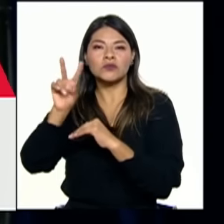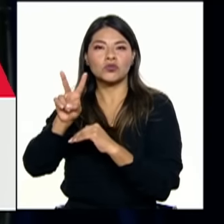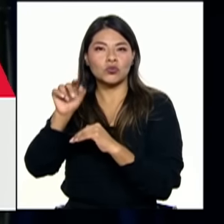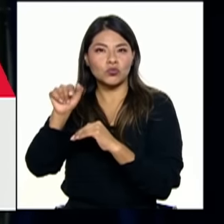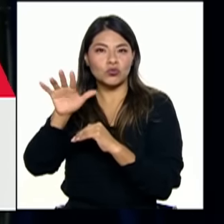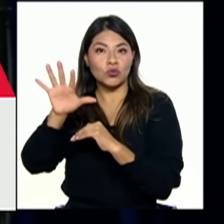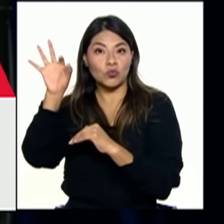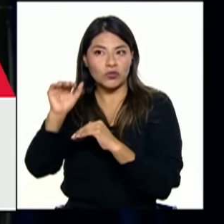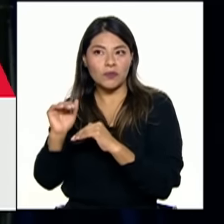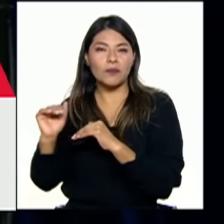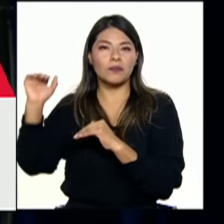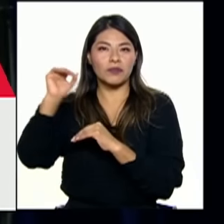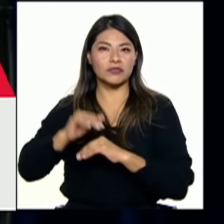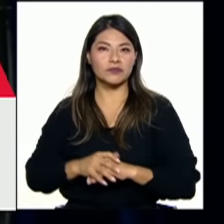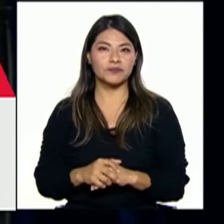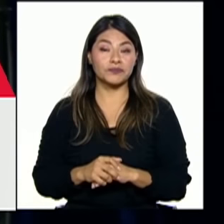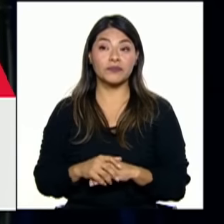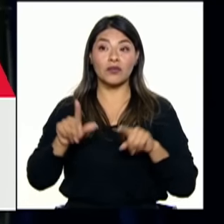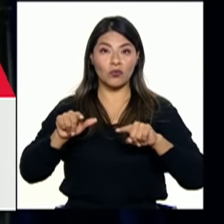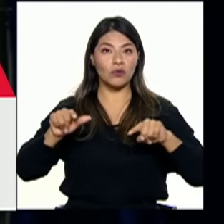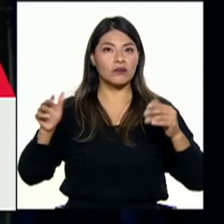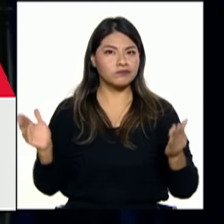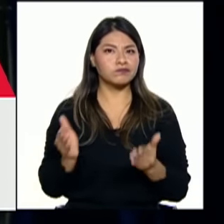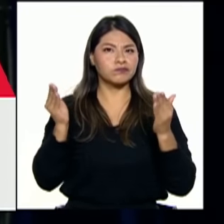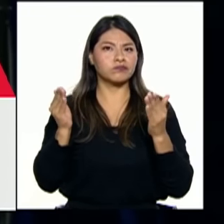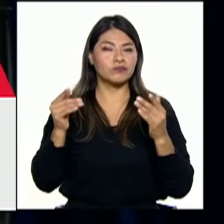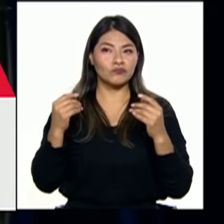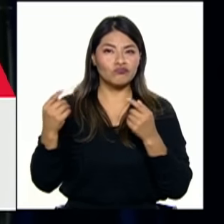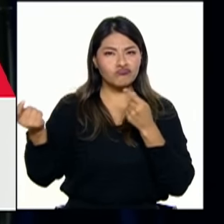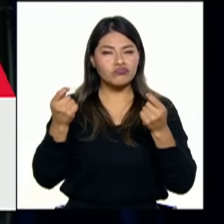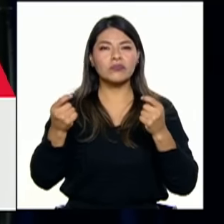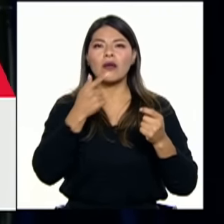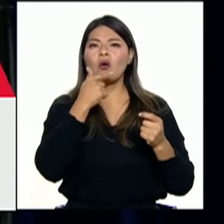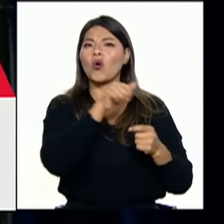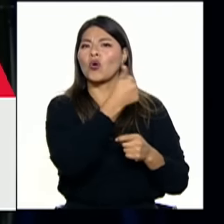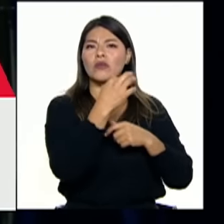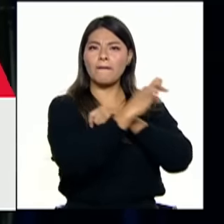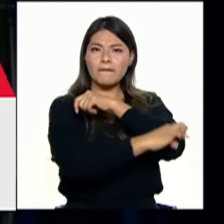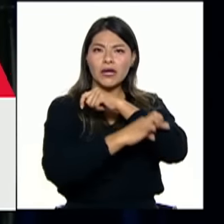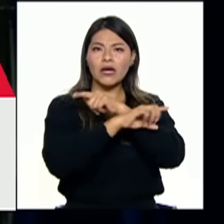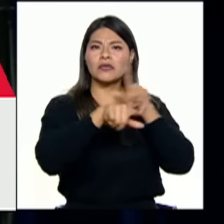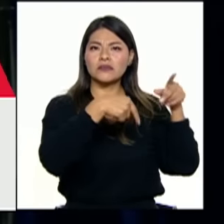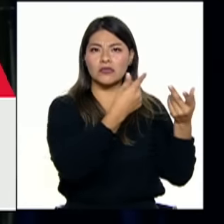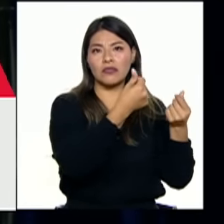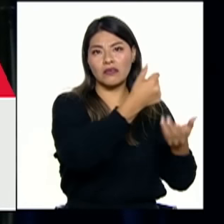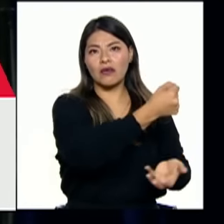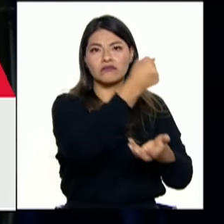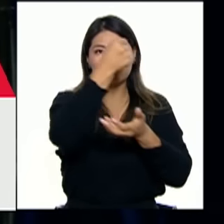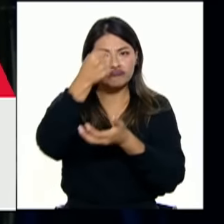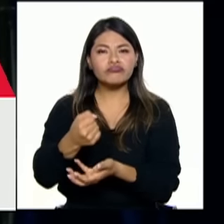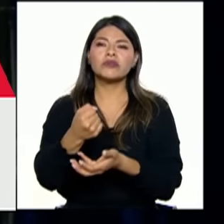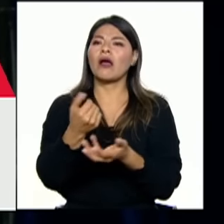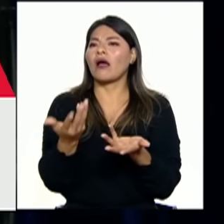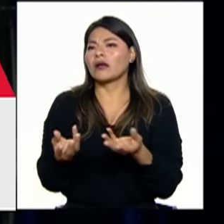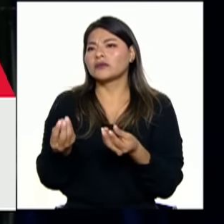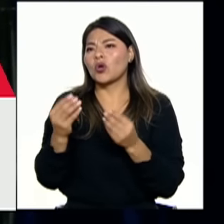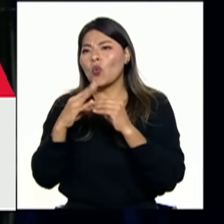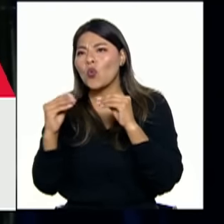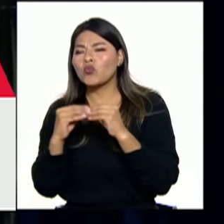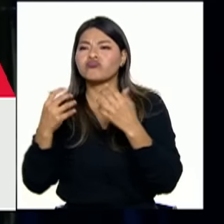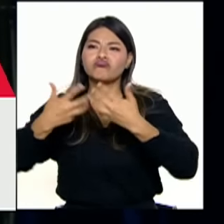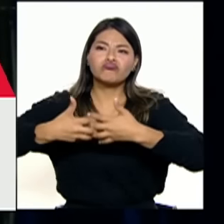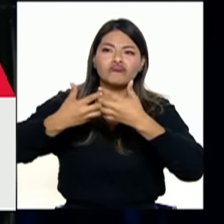2.5%, impulsada además por mayores inversiones para la producción de alimentos, bebidas,